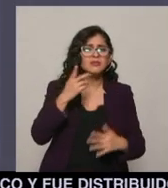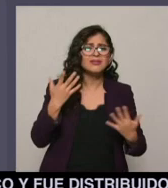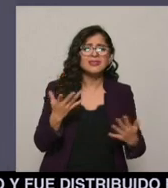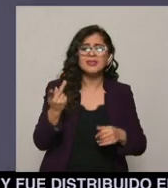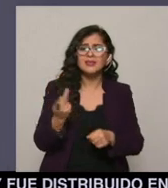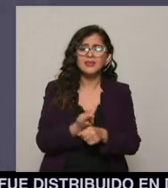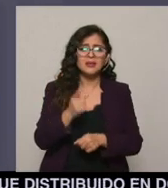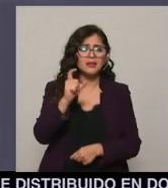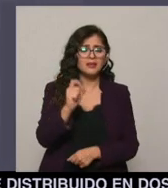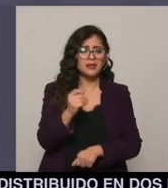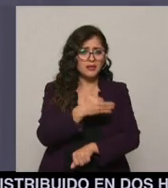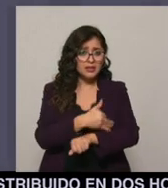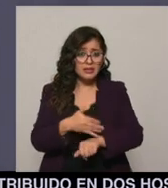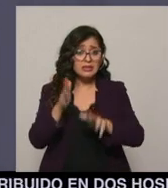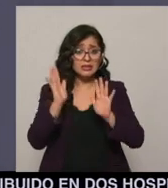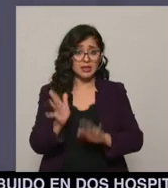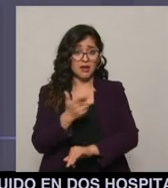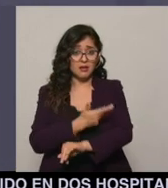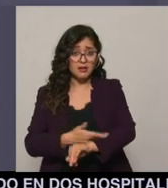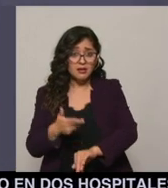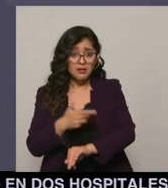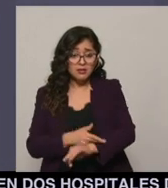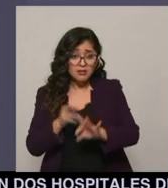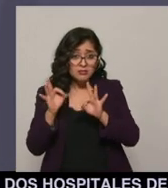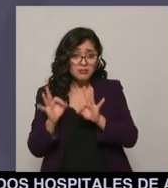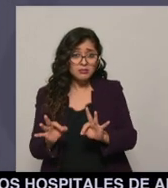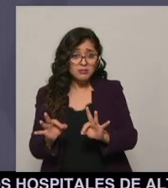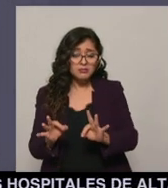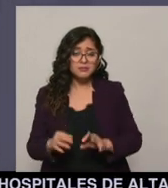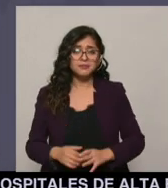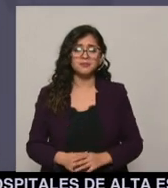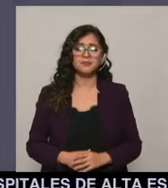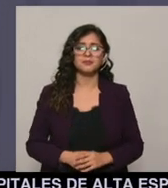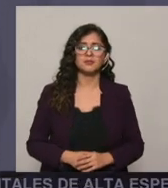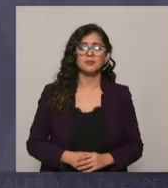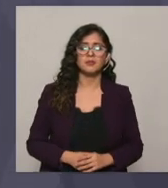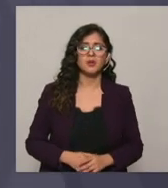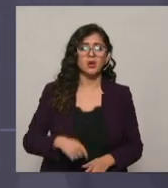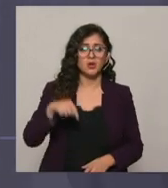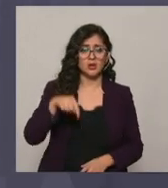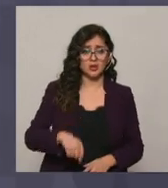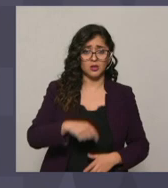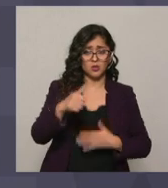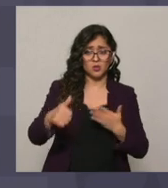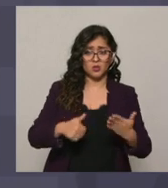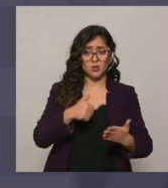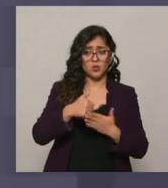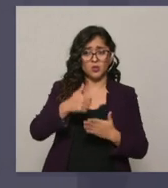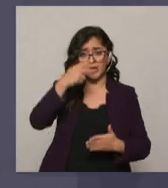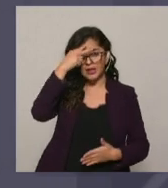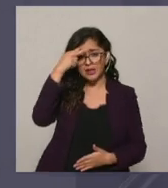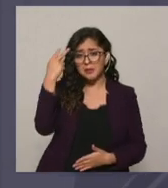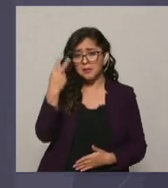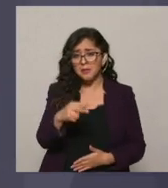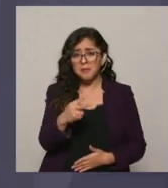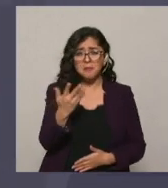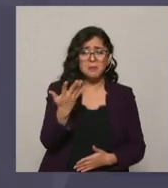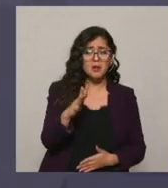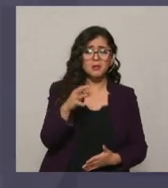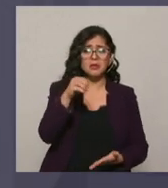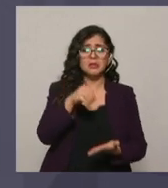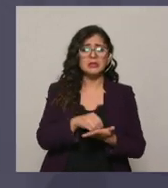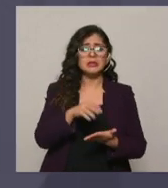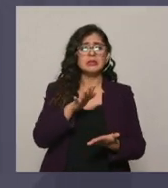¿se ha resuelto algún caso? De la Ciudad de México estamos con sentencias,